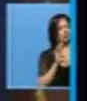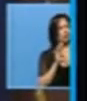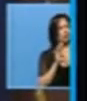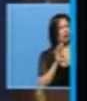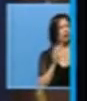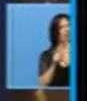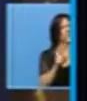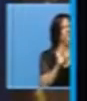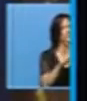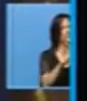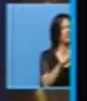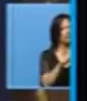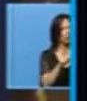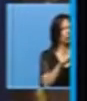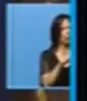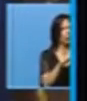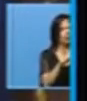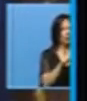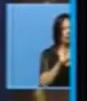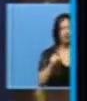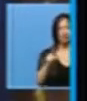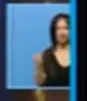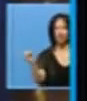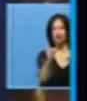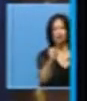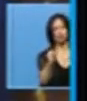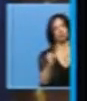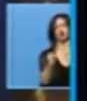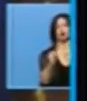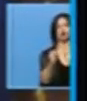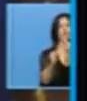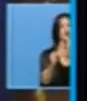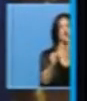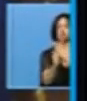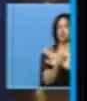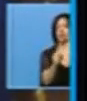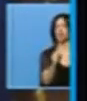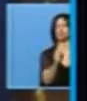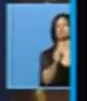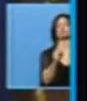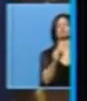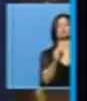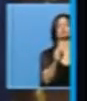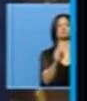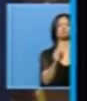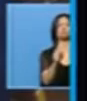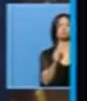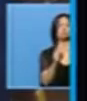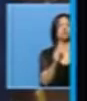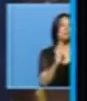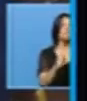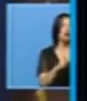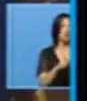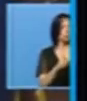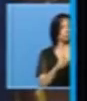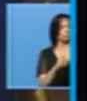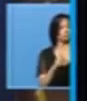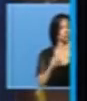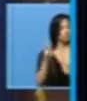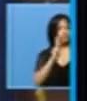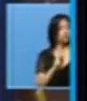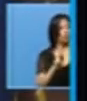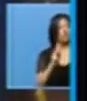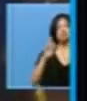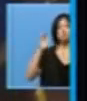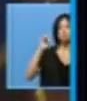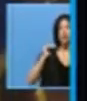pero siempre estoy pendiente porque hay una población en la diáspora, sí, que le llaman, Puerto Rico es la diáspora número